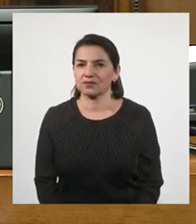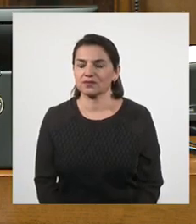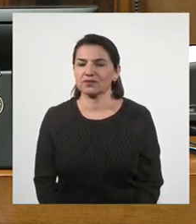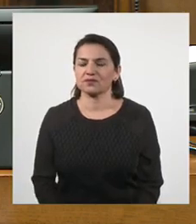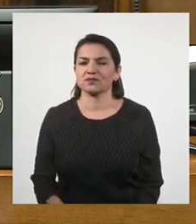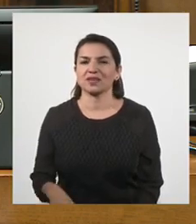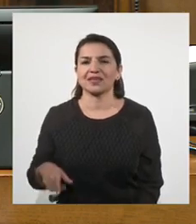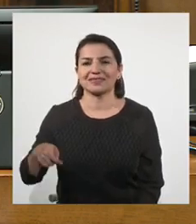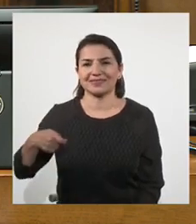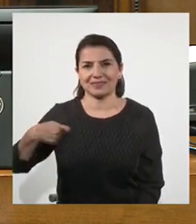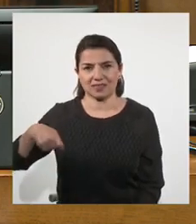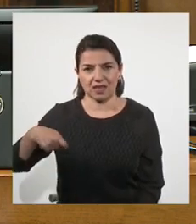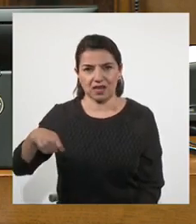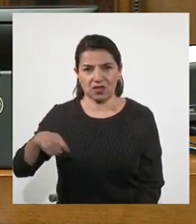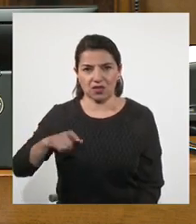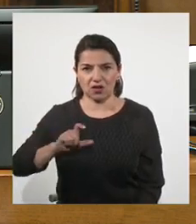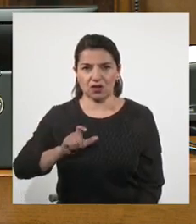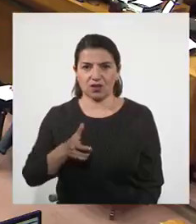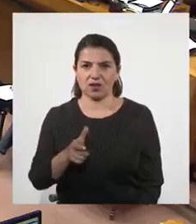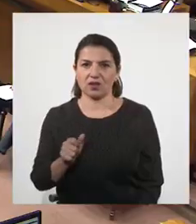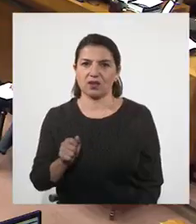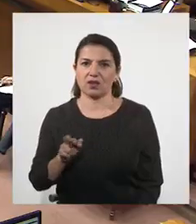Senador García.